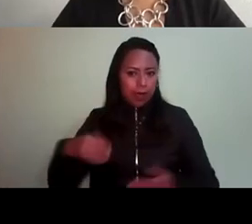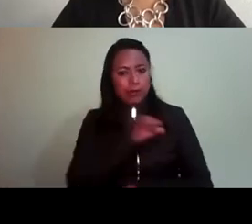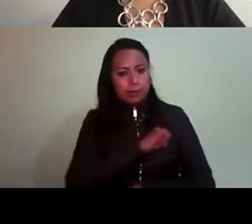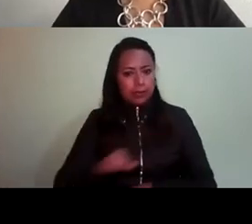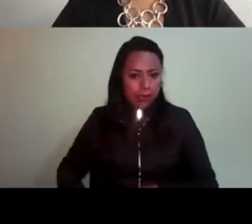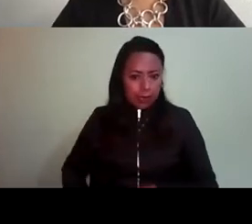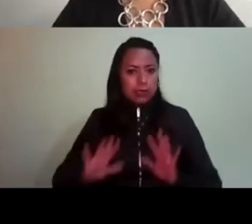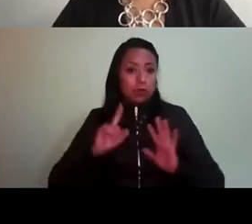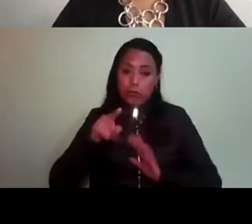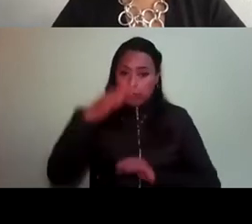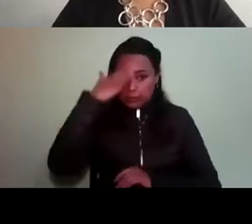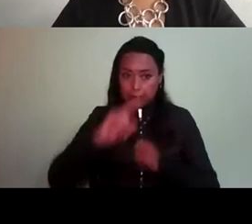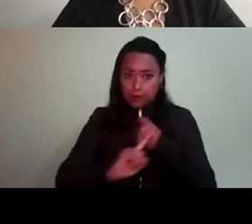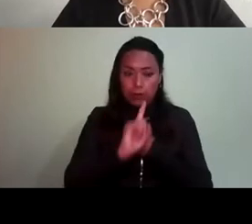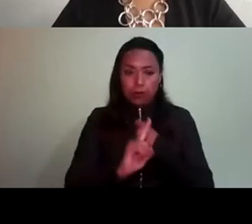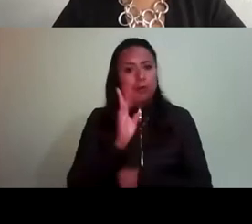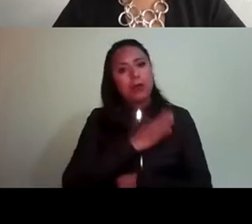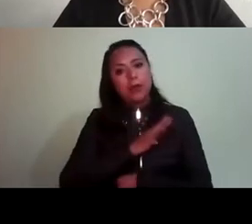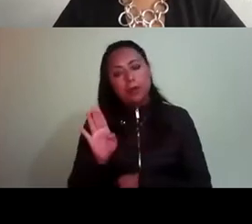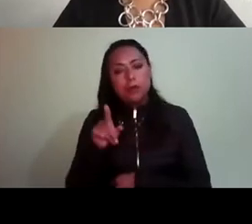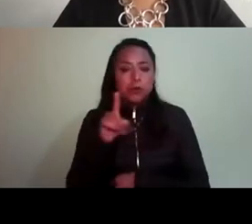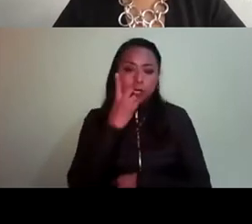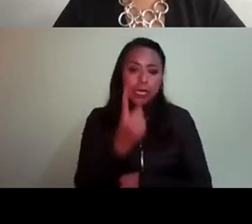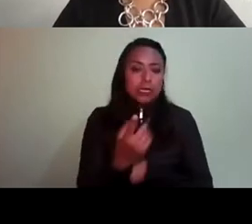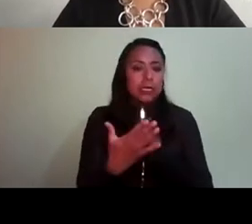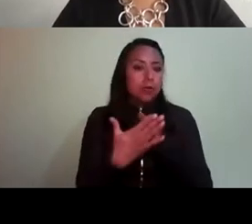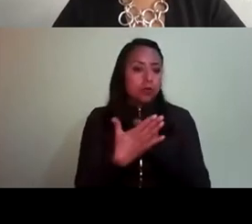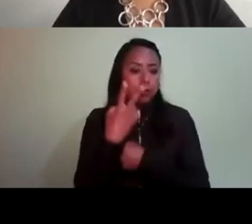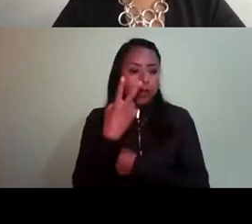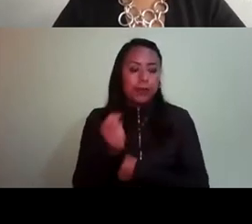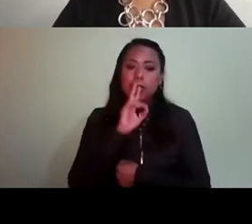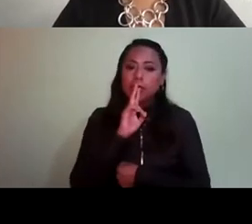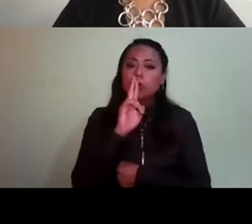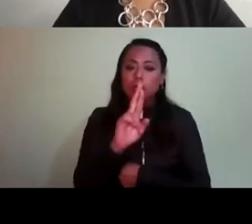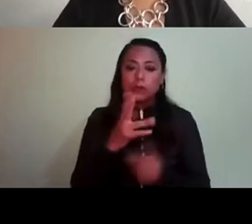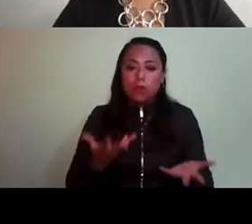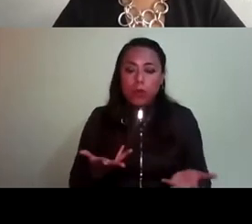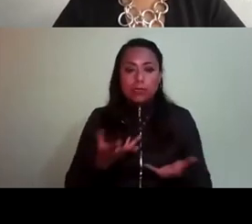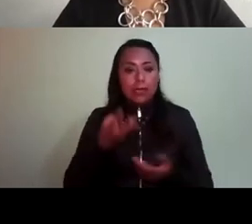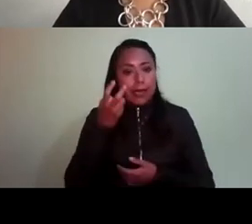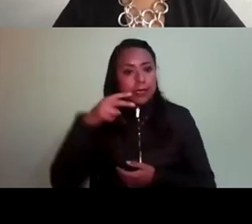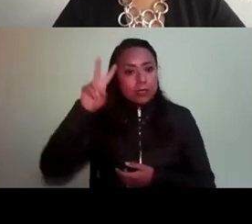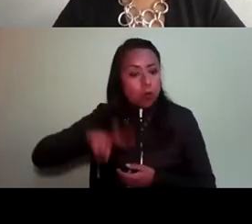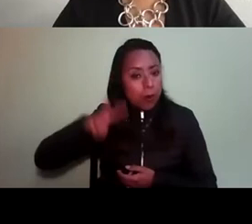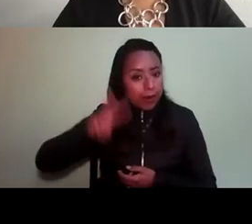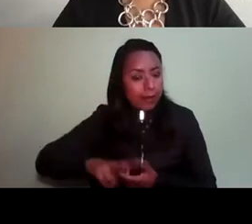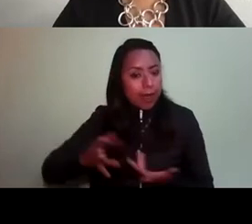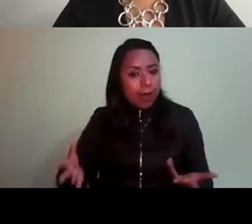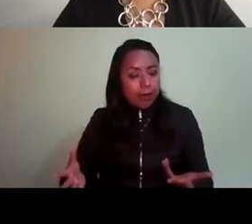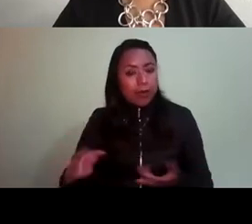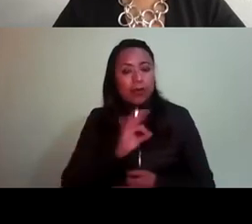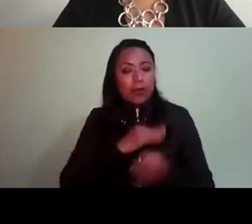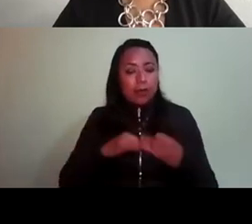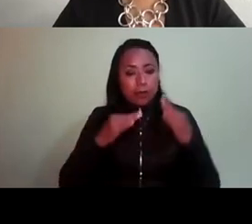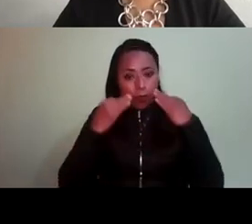ahora nos diga que esto se va a resolver y va a ser una de las vialidades que van a poder